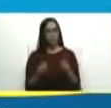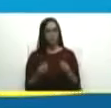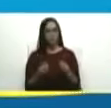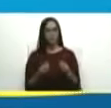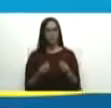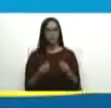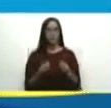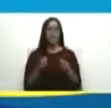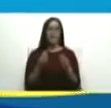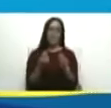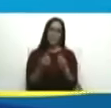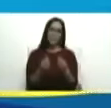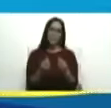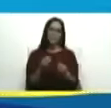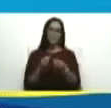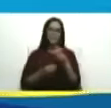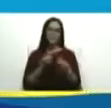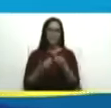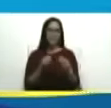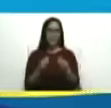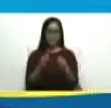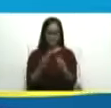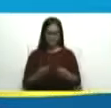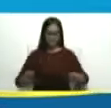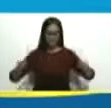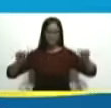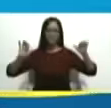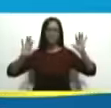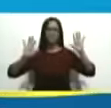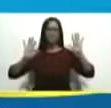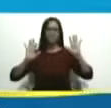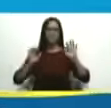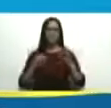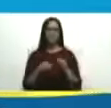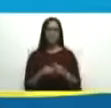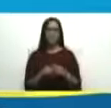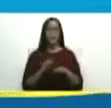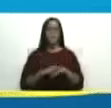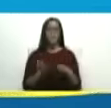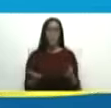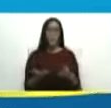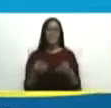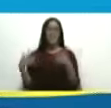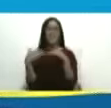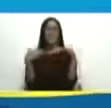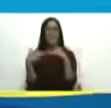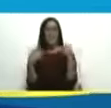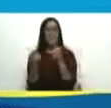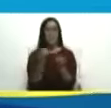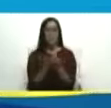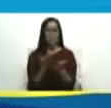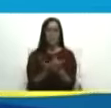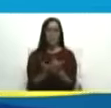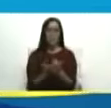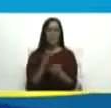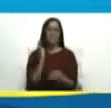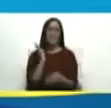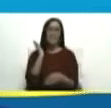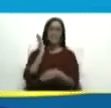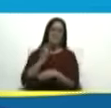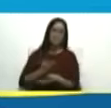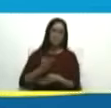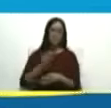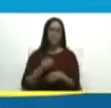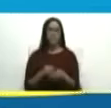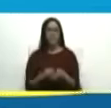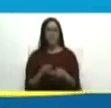la plata se hacía agua y sal, porque estaba afectado por la guerra económica y las sanciones económicas,